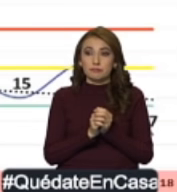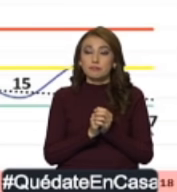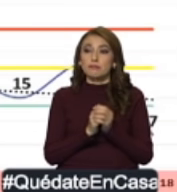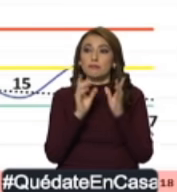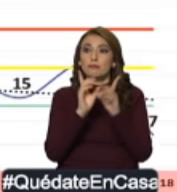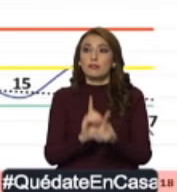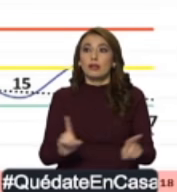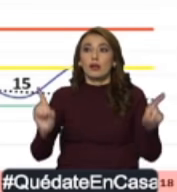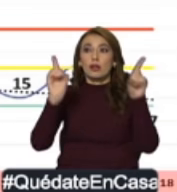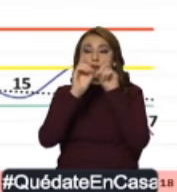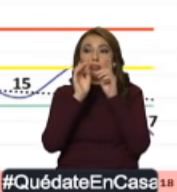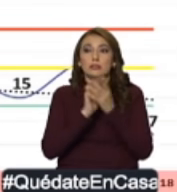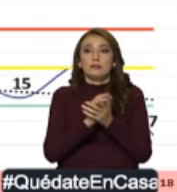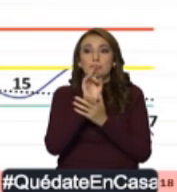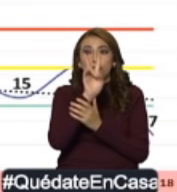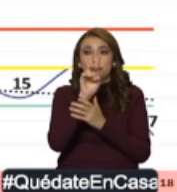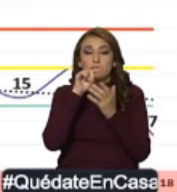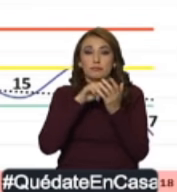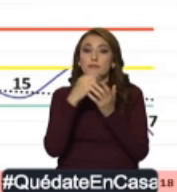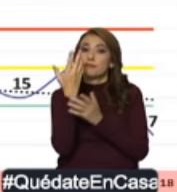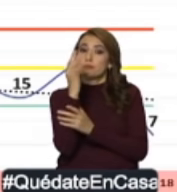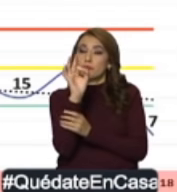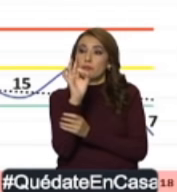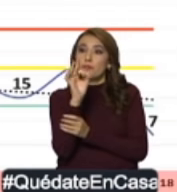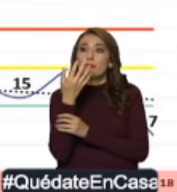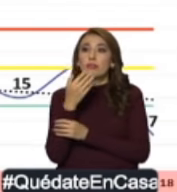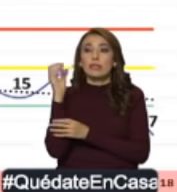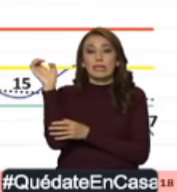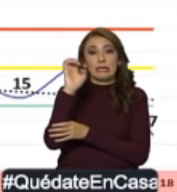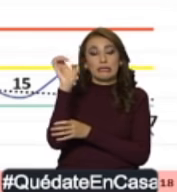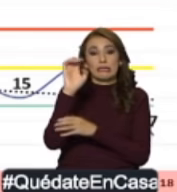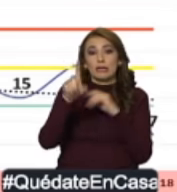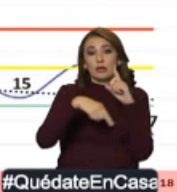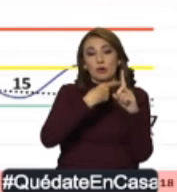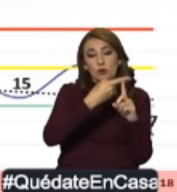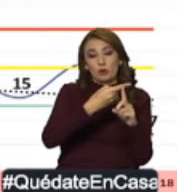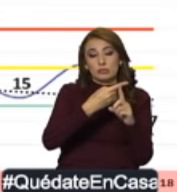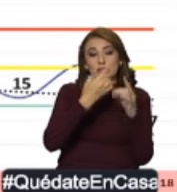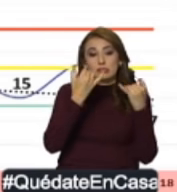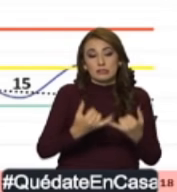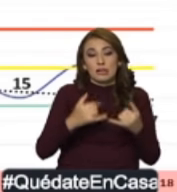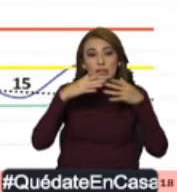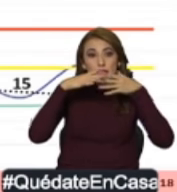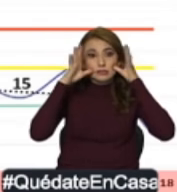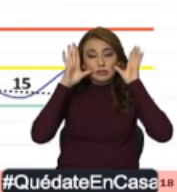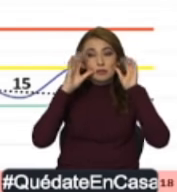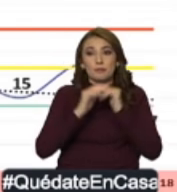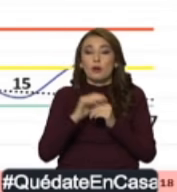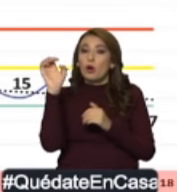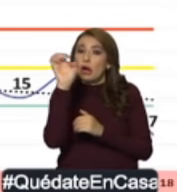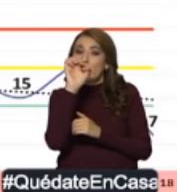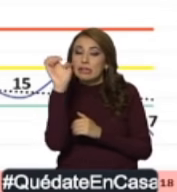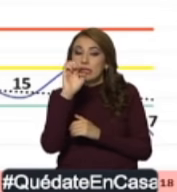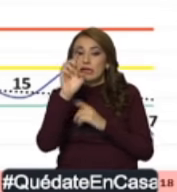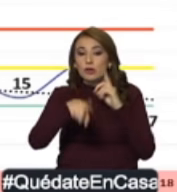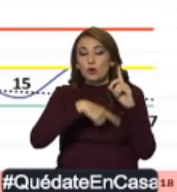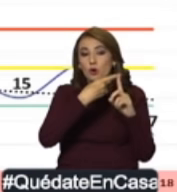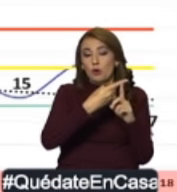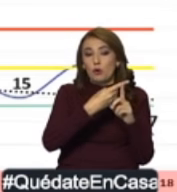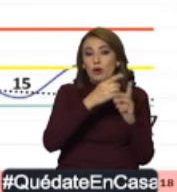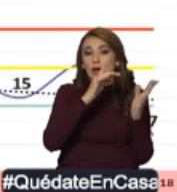año 2019, 12 meses, enero hasta diciembre de ese año, y desde enero hasta abril